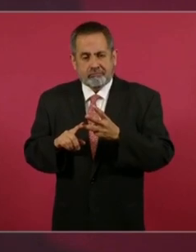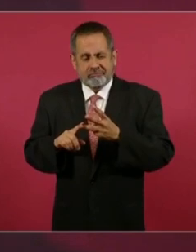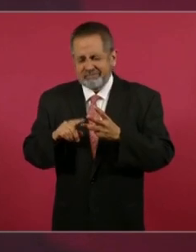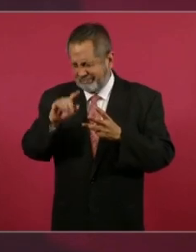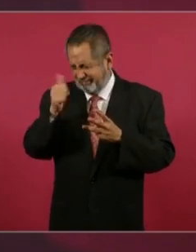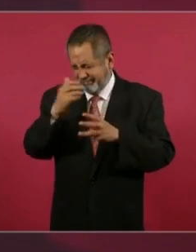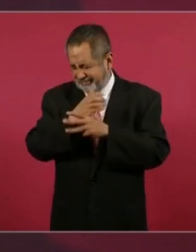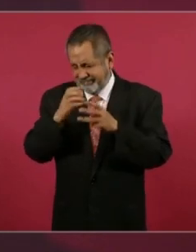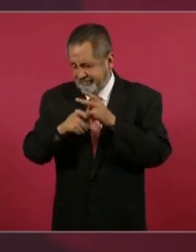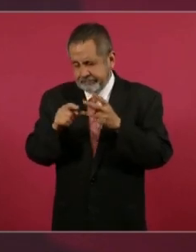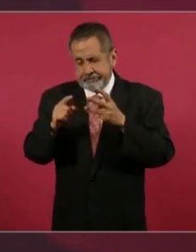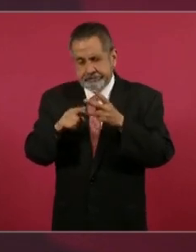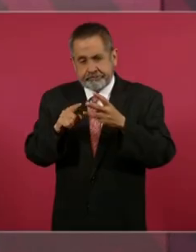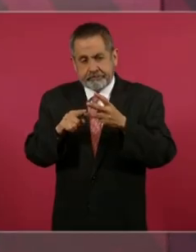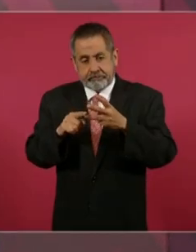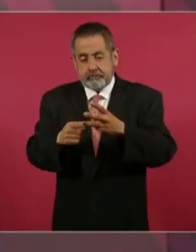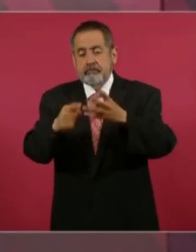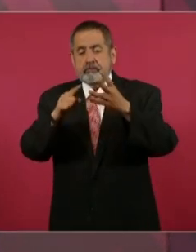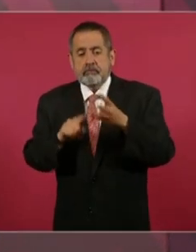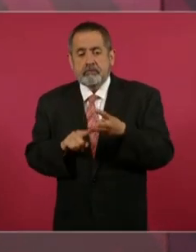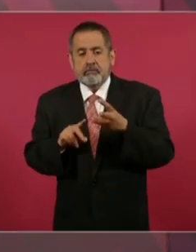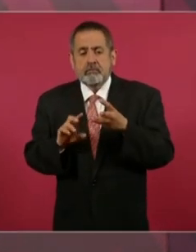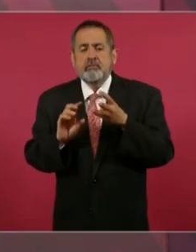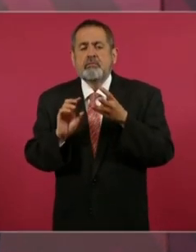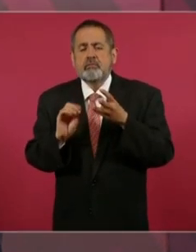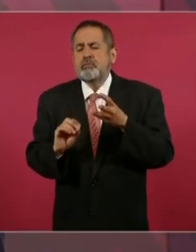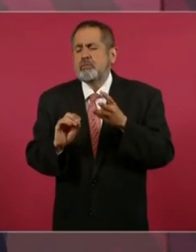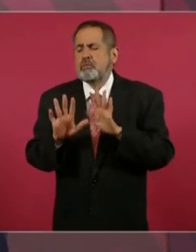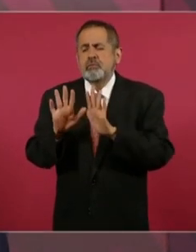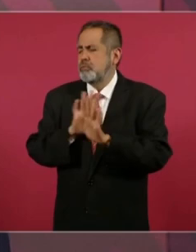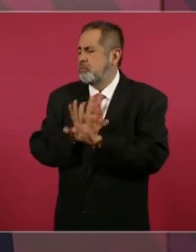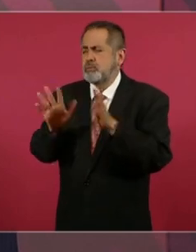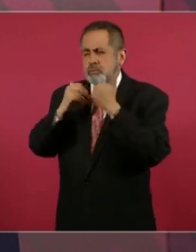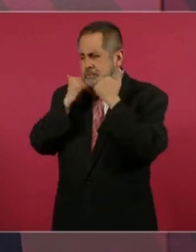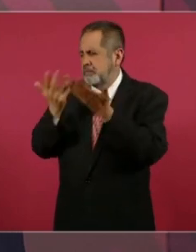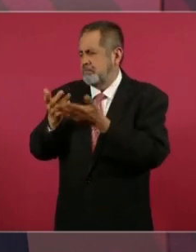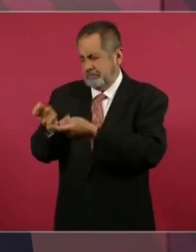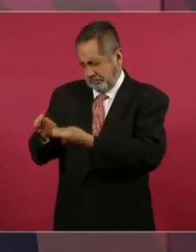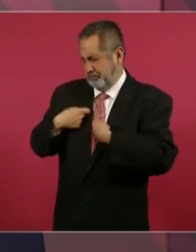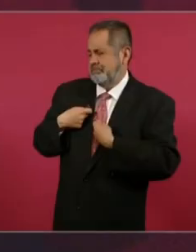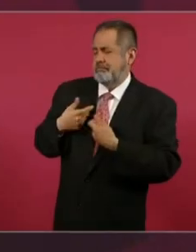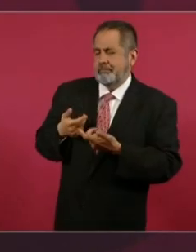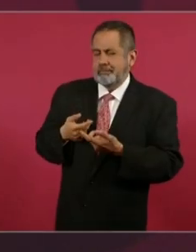no sé qué otra cosa, pero me ponía al final, lo que sea.